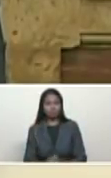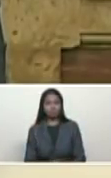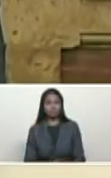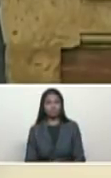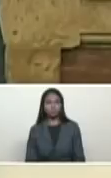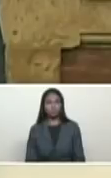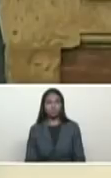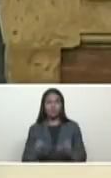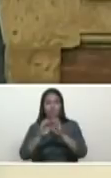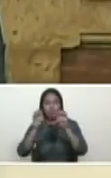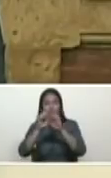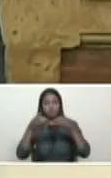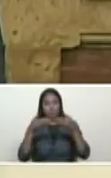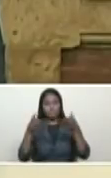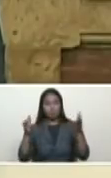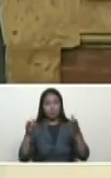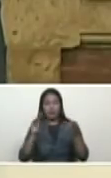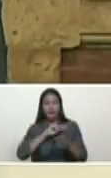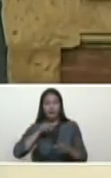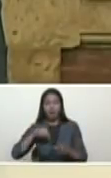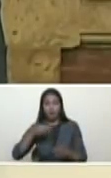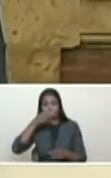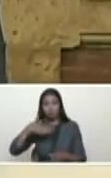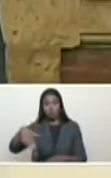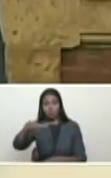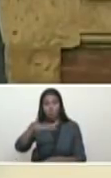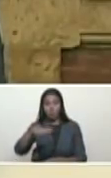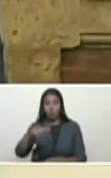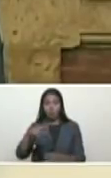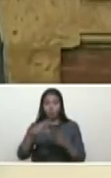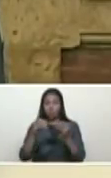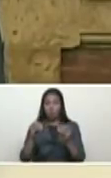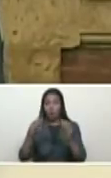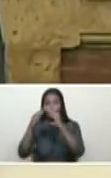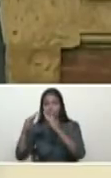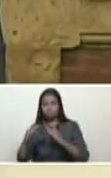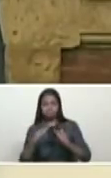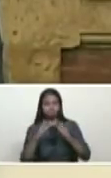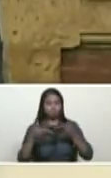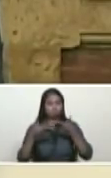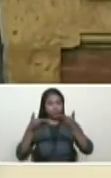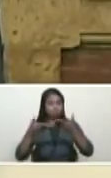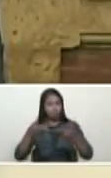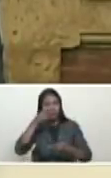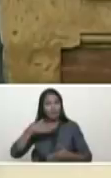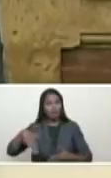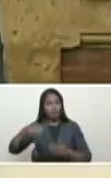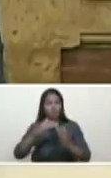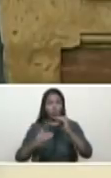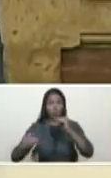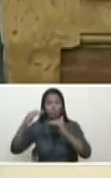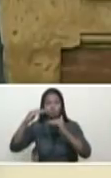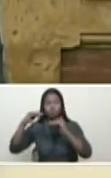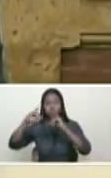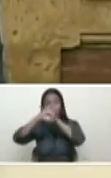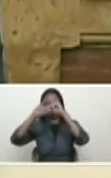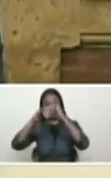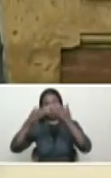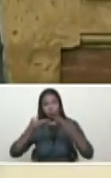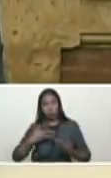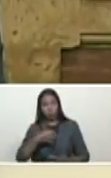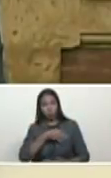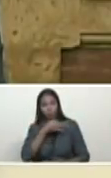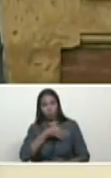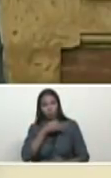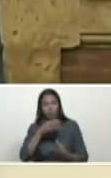la educación pública para nuestro pueblo la vivienda para nuestro pueblo la mayor suma de felicidad social